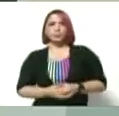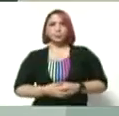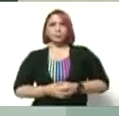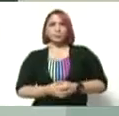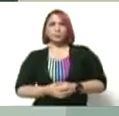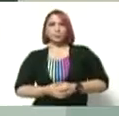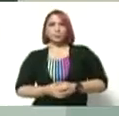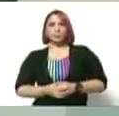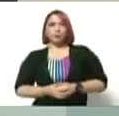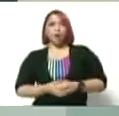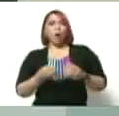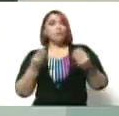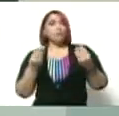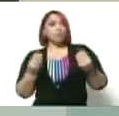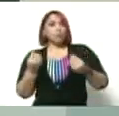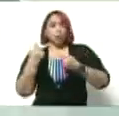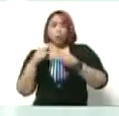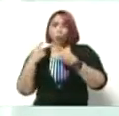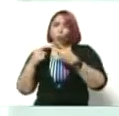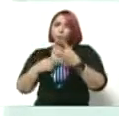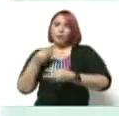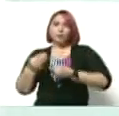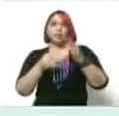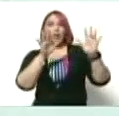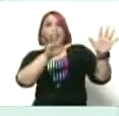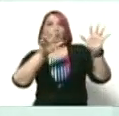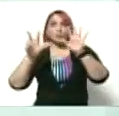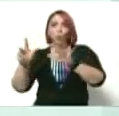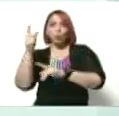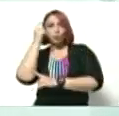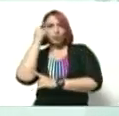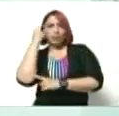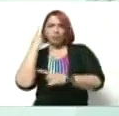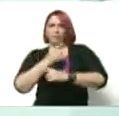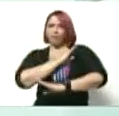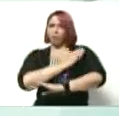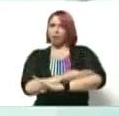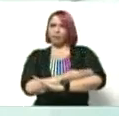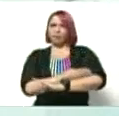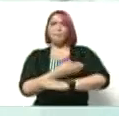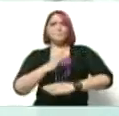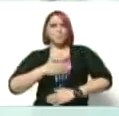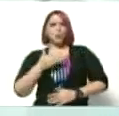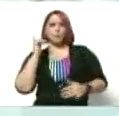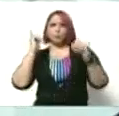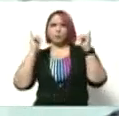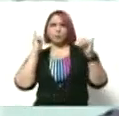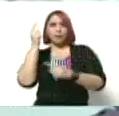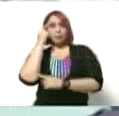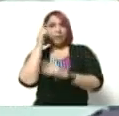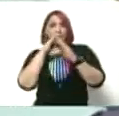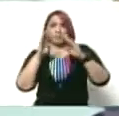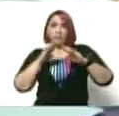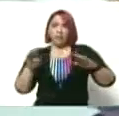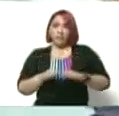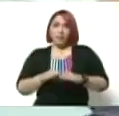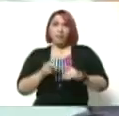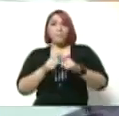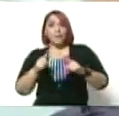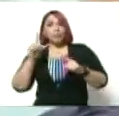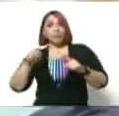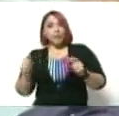muchas cosas por hacer y creo que estos 18 días para ser intensivos podemos celebrar los días navideños pero también con